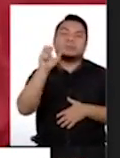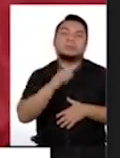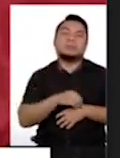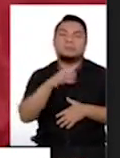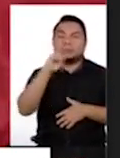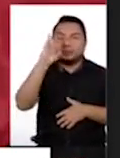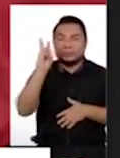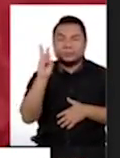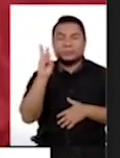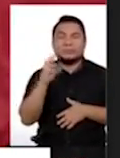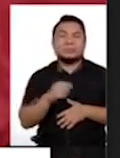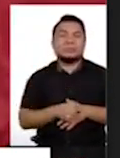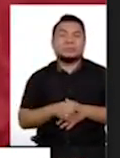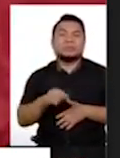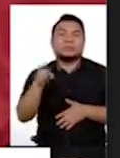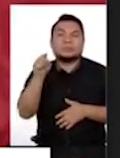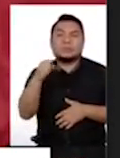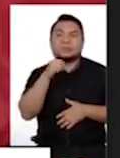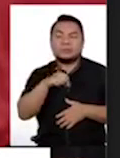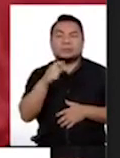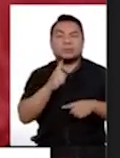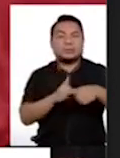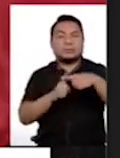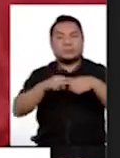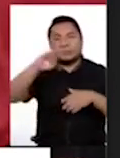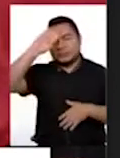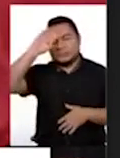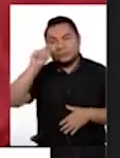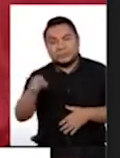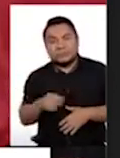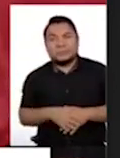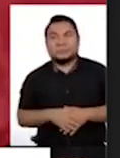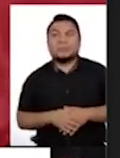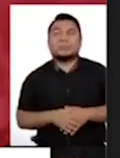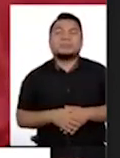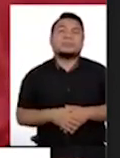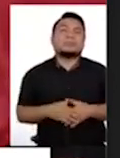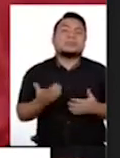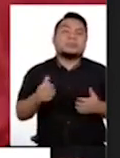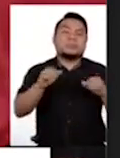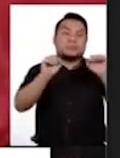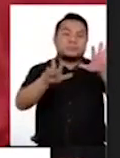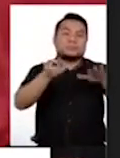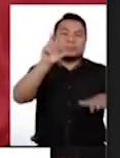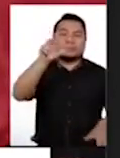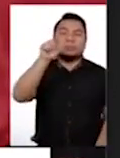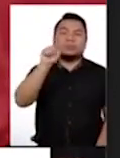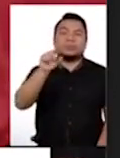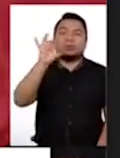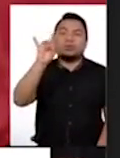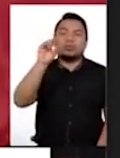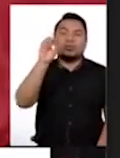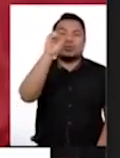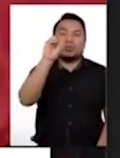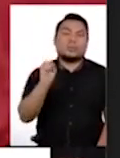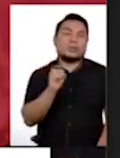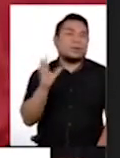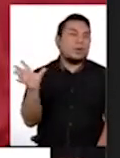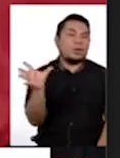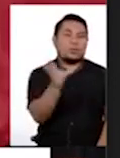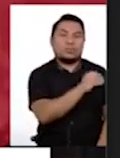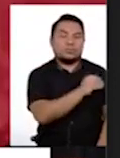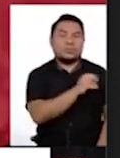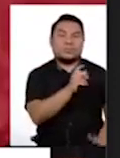76.306 que dan positivo, es 13.8 del total, y